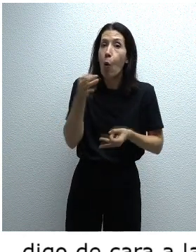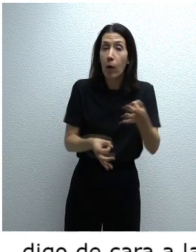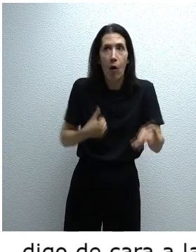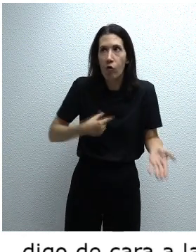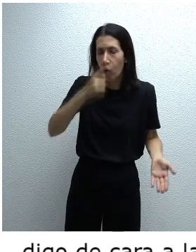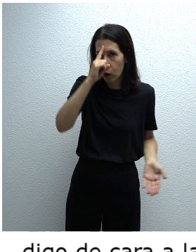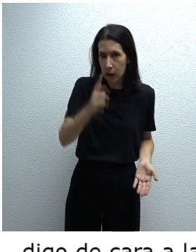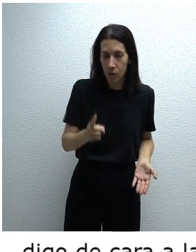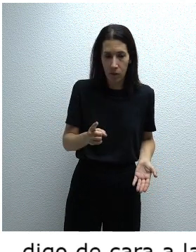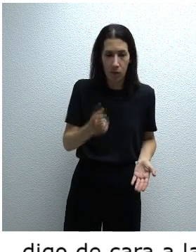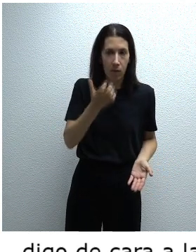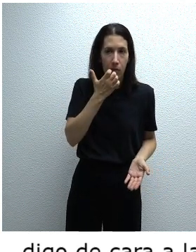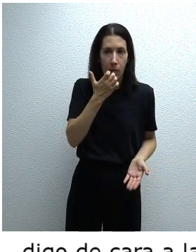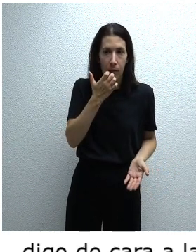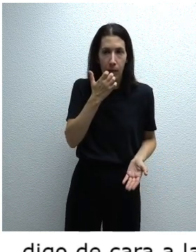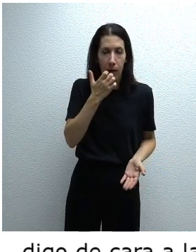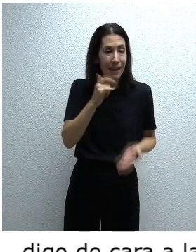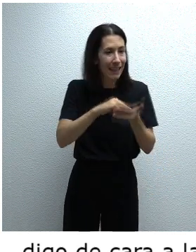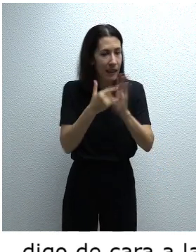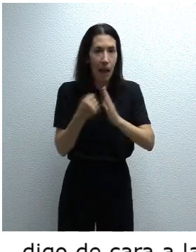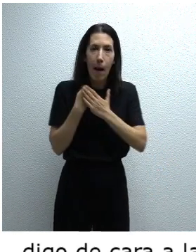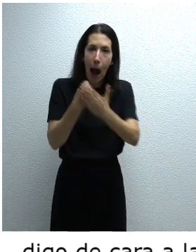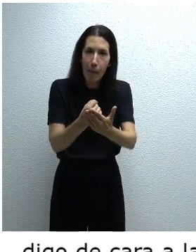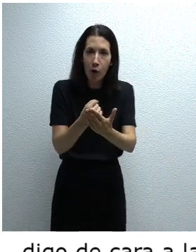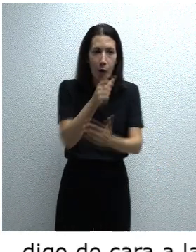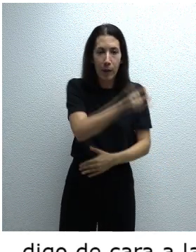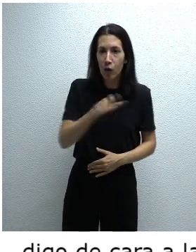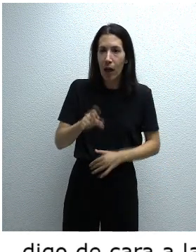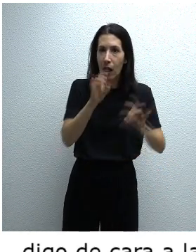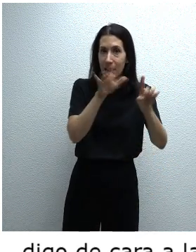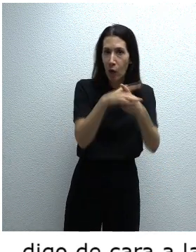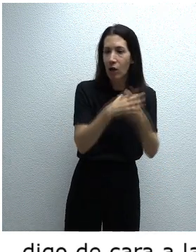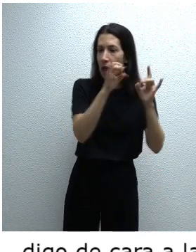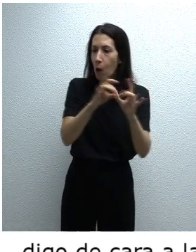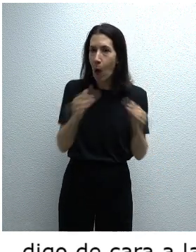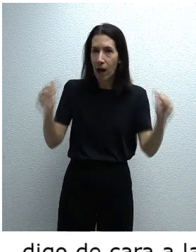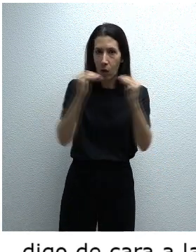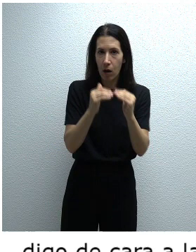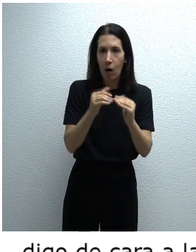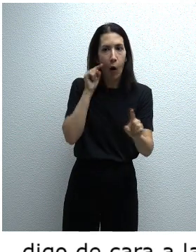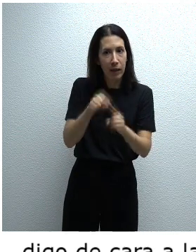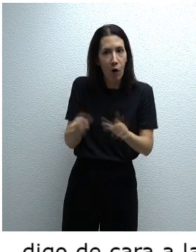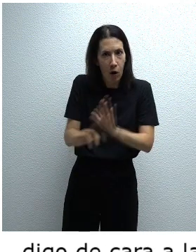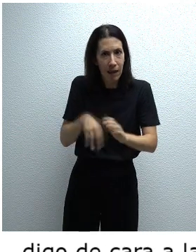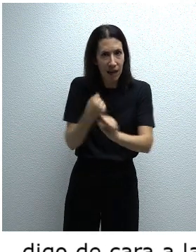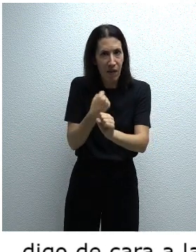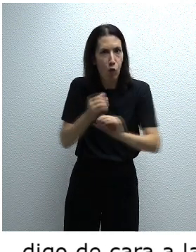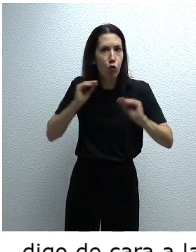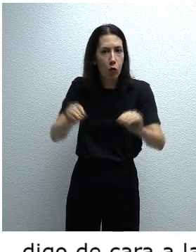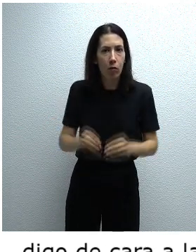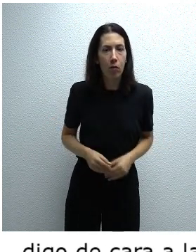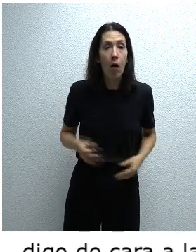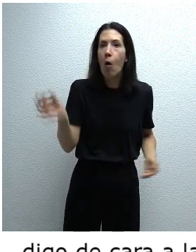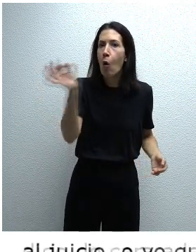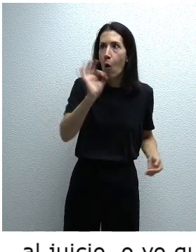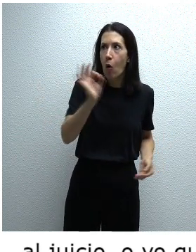qué sé, un sistema de apoyo entre iguales que le permita mantener su empleo,